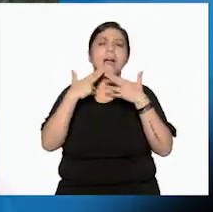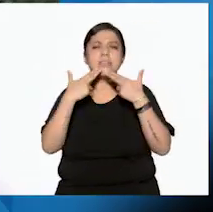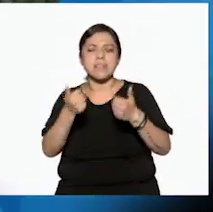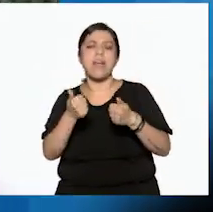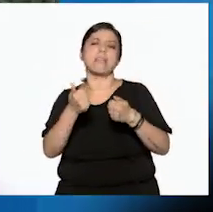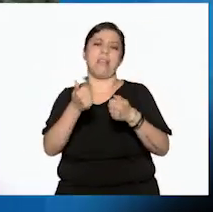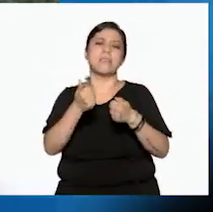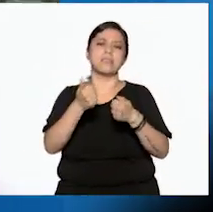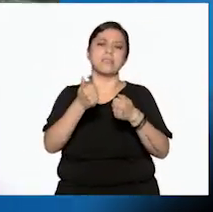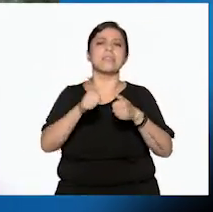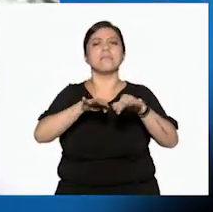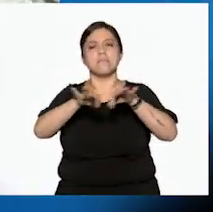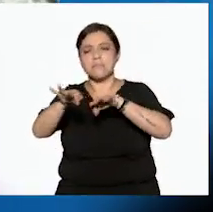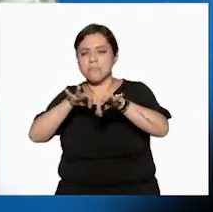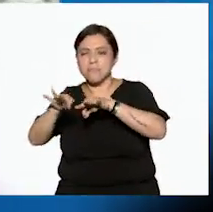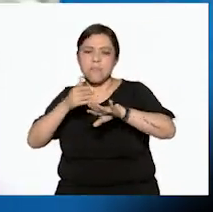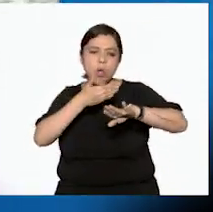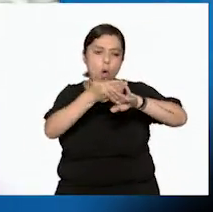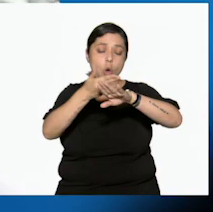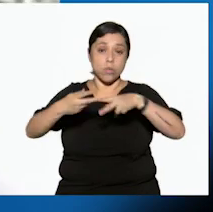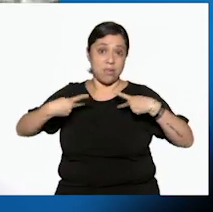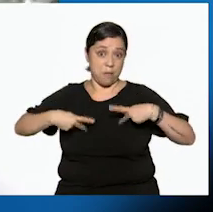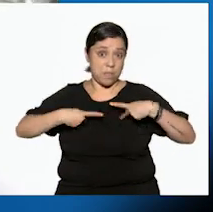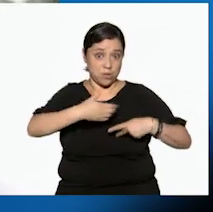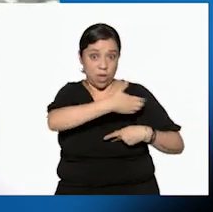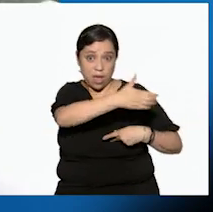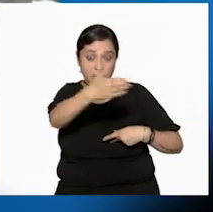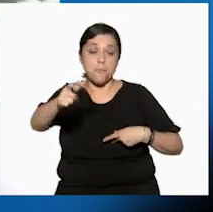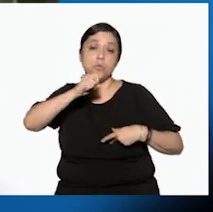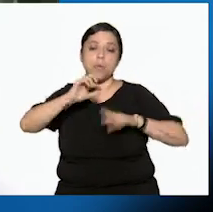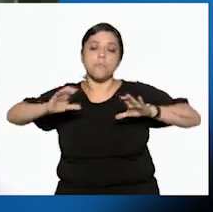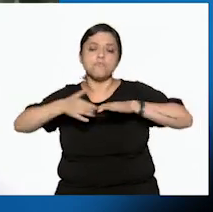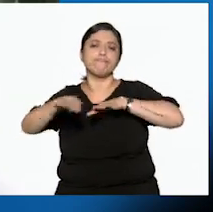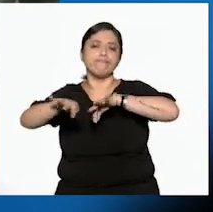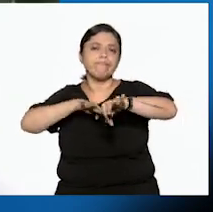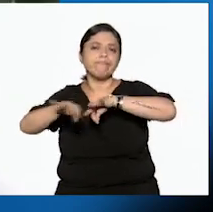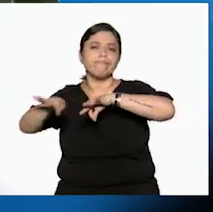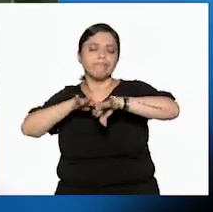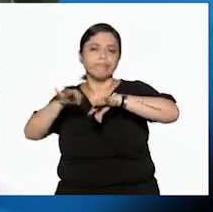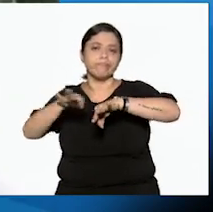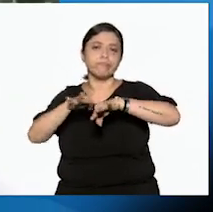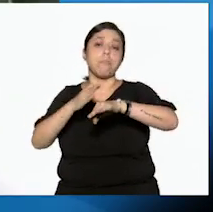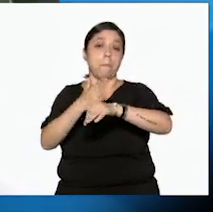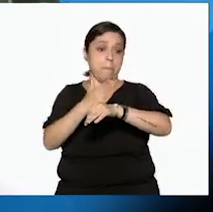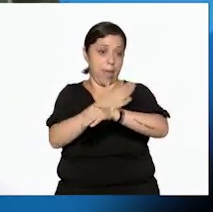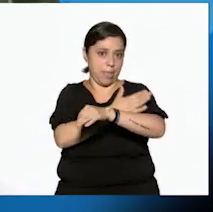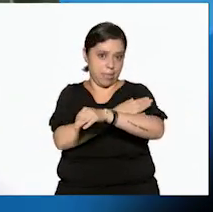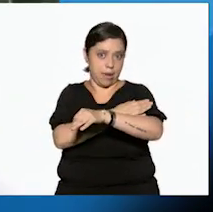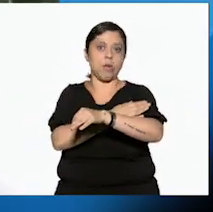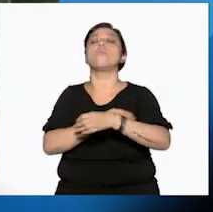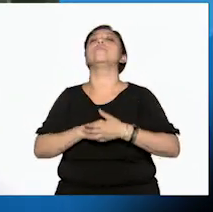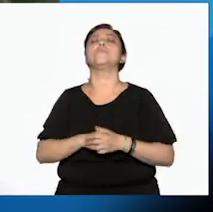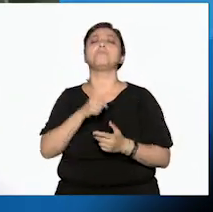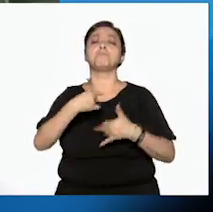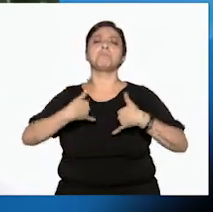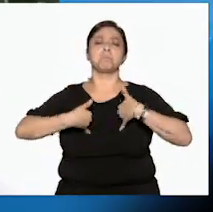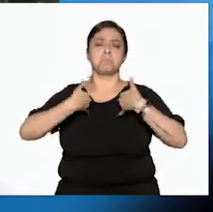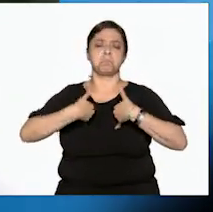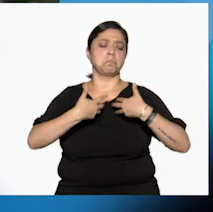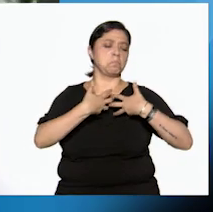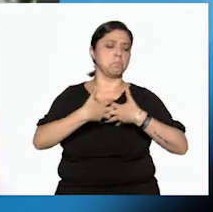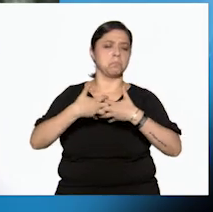empresarios contra los peones y contra la naciente clase obrera. Francisco Ignacio Madero, un joven